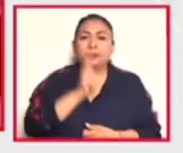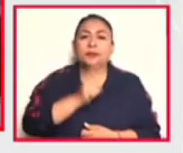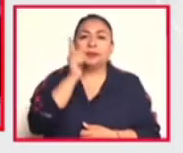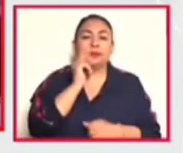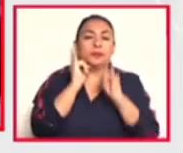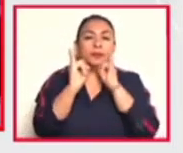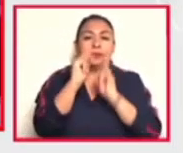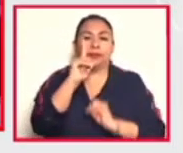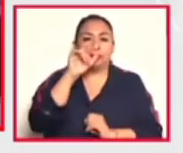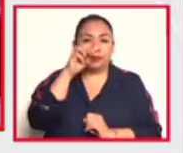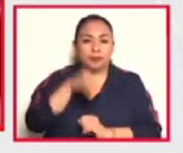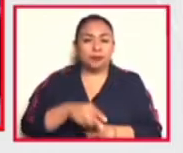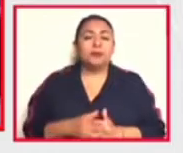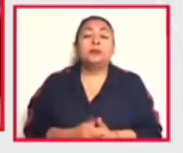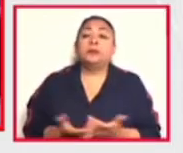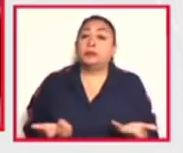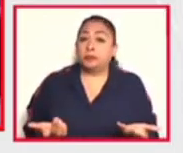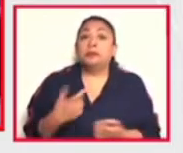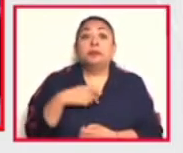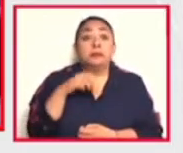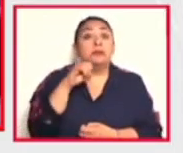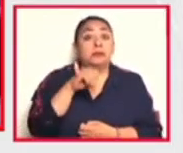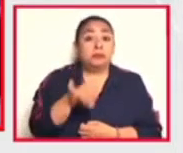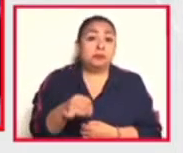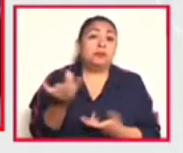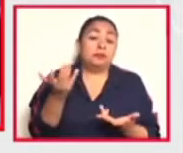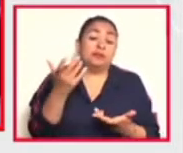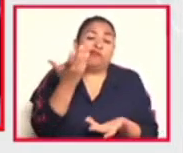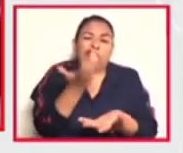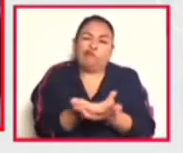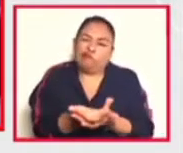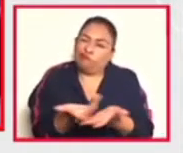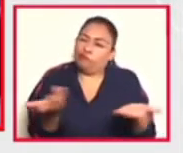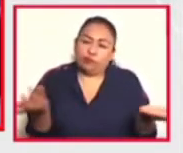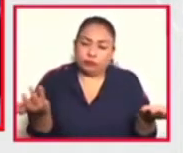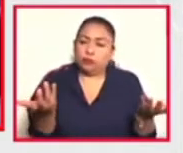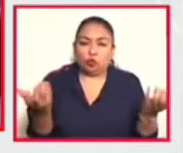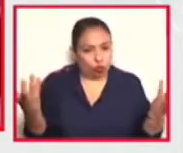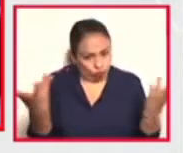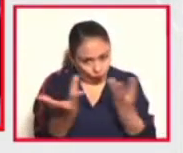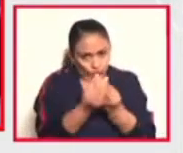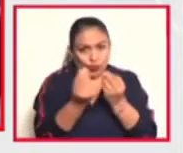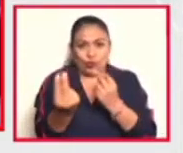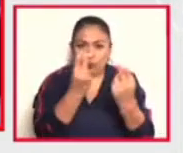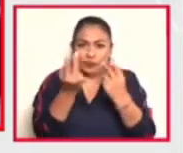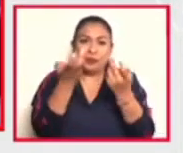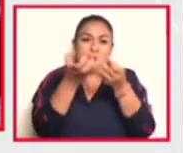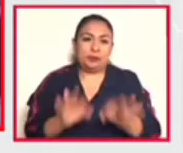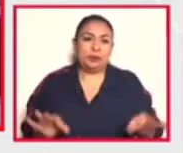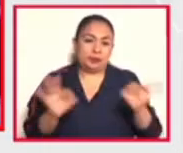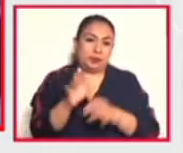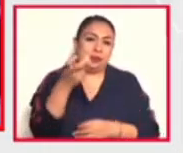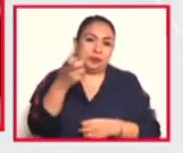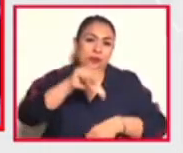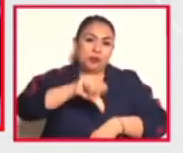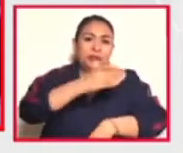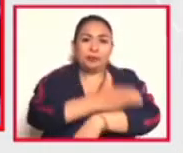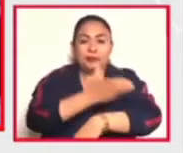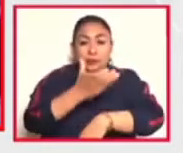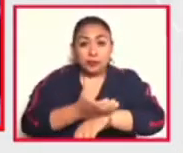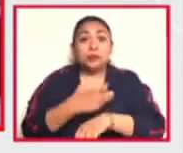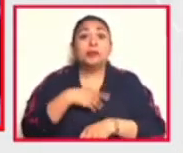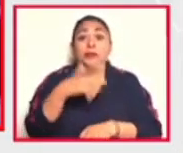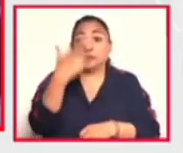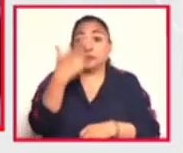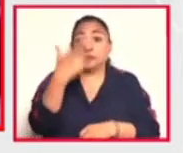Lenguas de Señas Mexicana. Pues el asueto para nosotros es estar con ustedes, que eso es lo importante, uh-huh. Que nos acompañen esta noche. Como bien refieres,